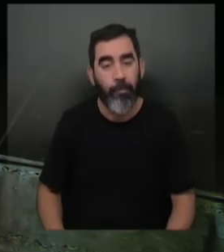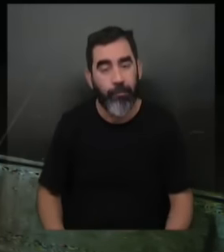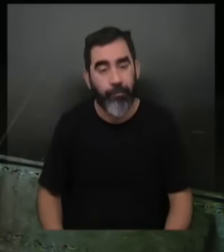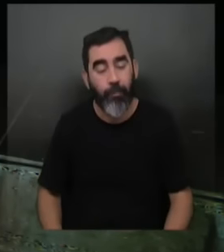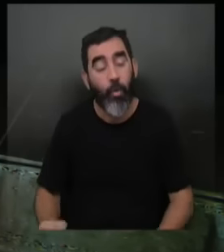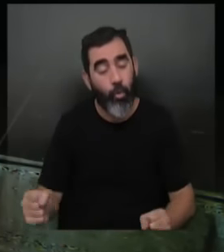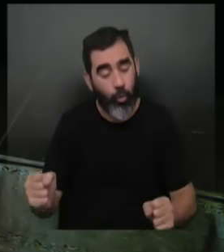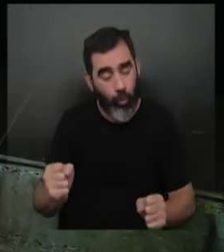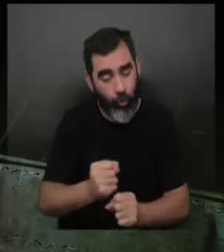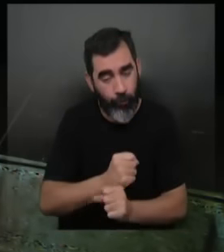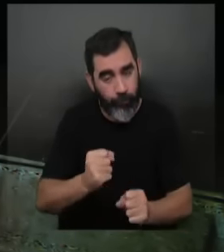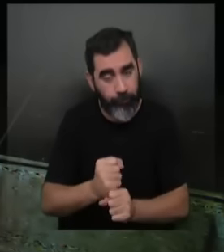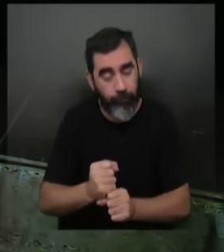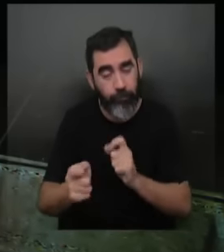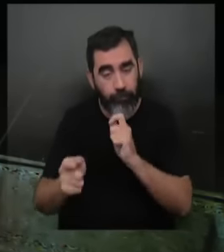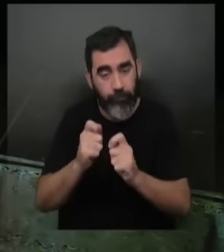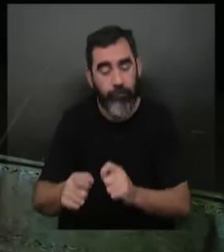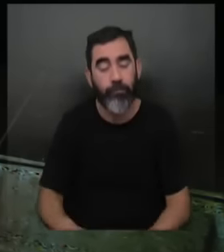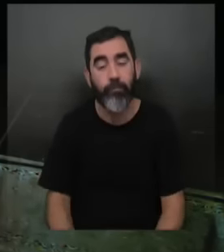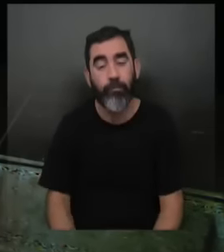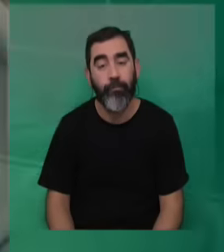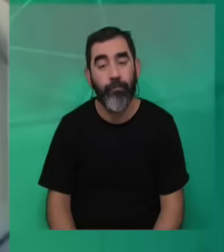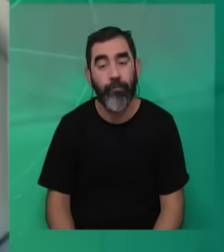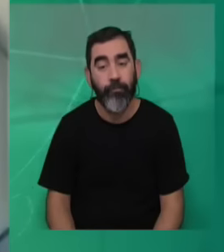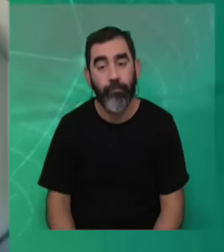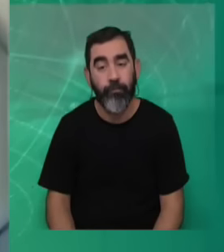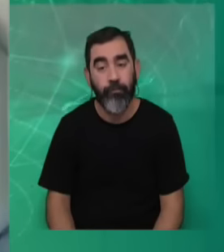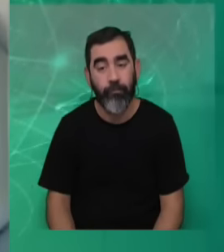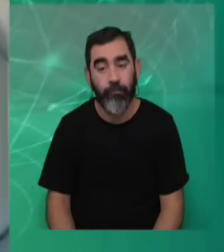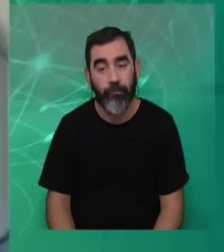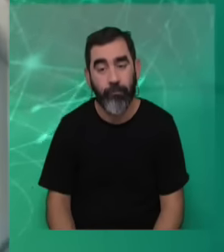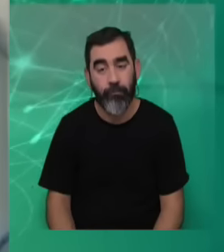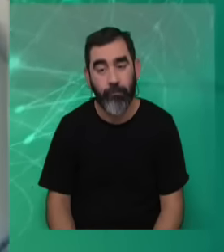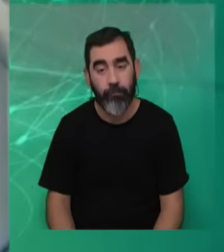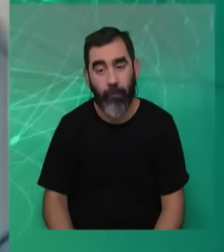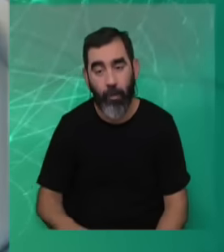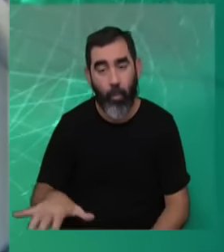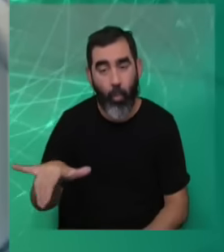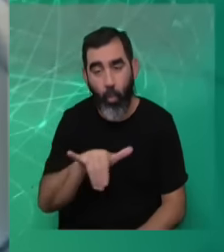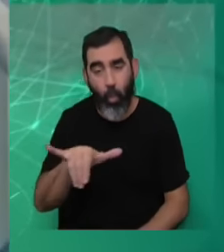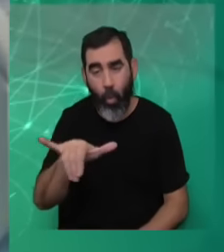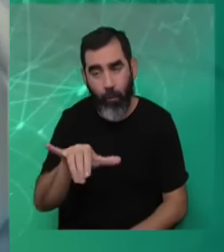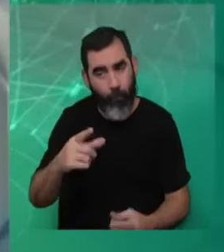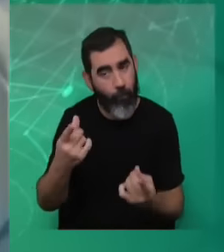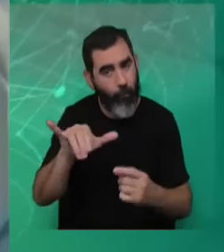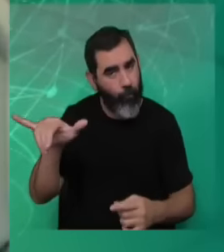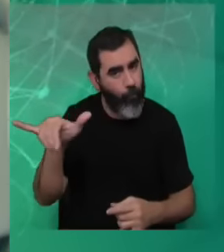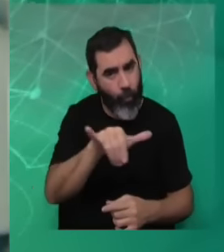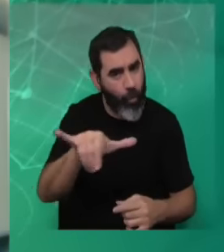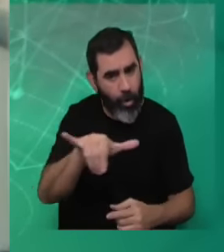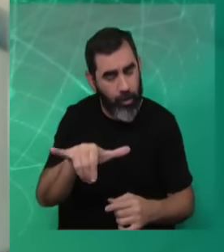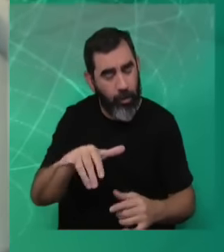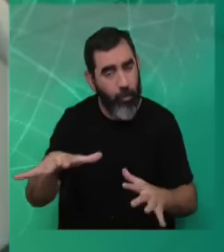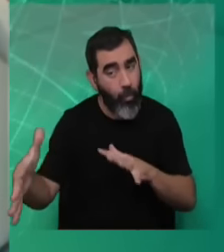confirmado para mbd noticias eh se empezó a mover Pero muy fuertemente un